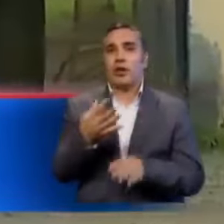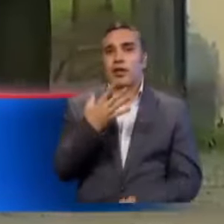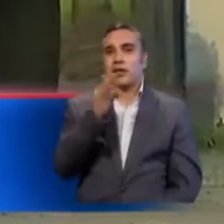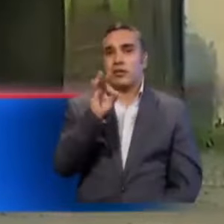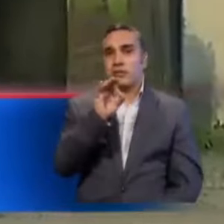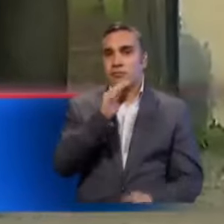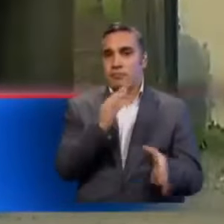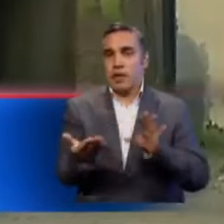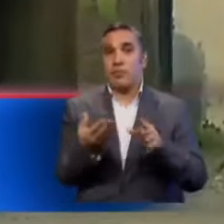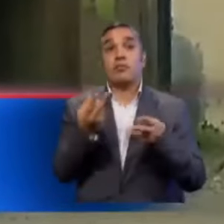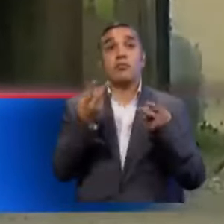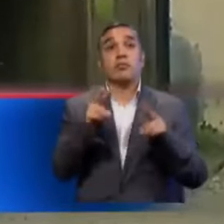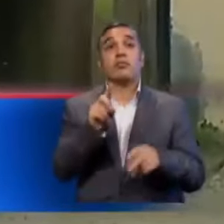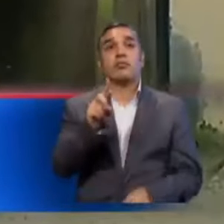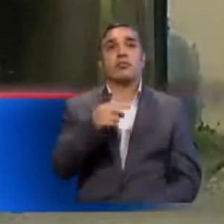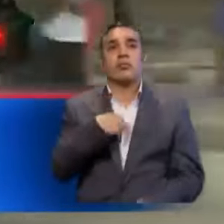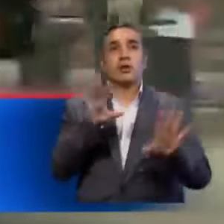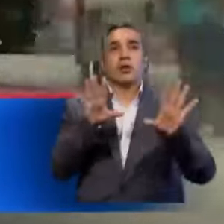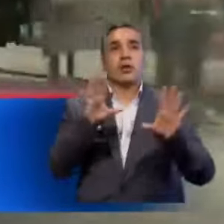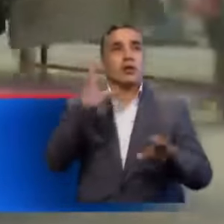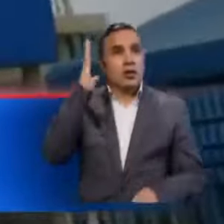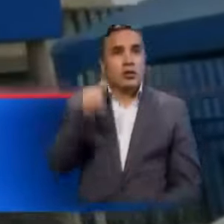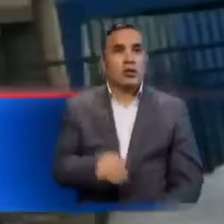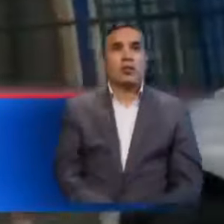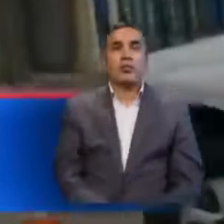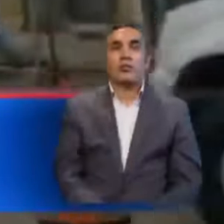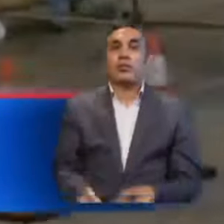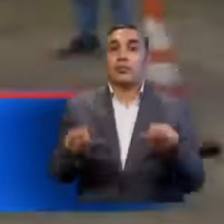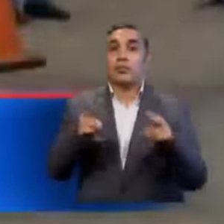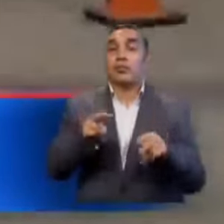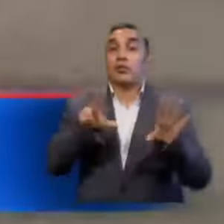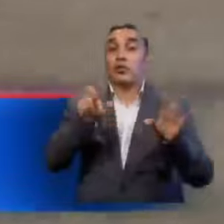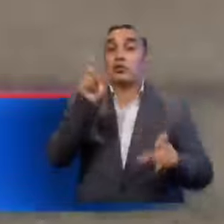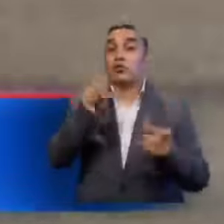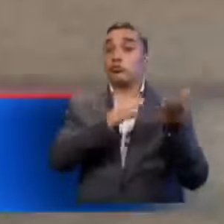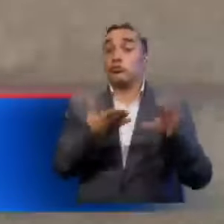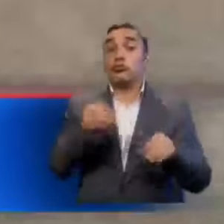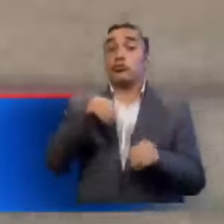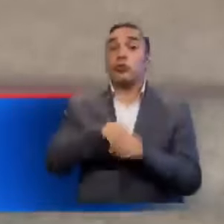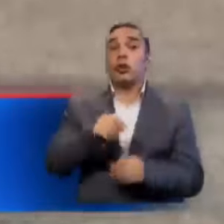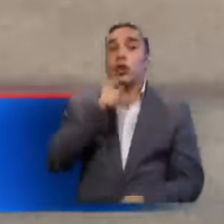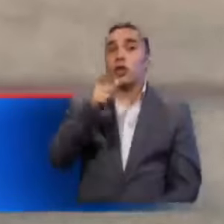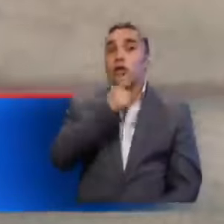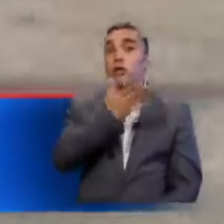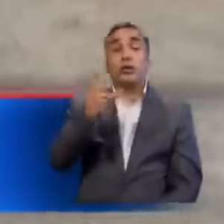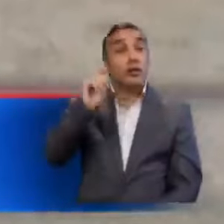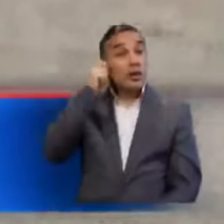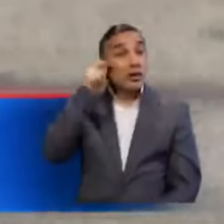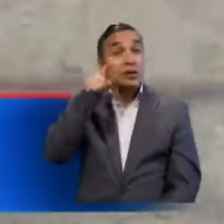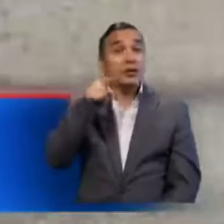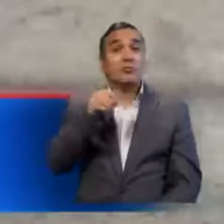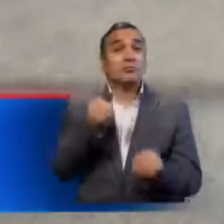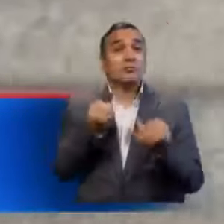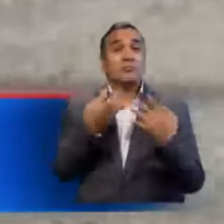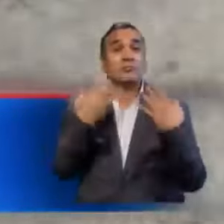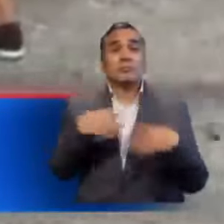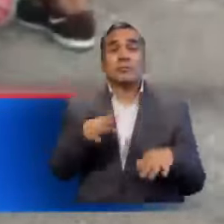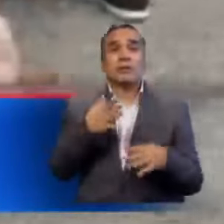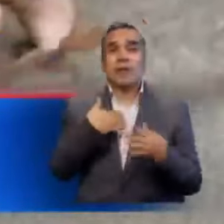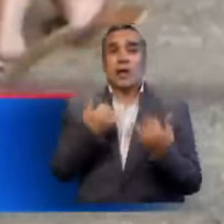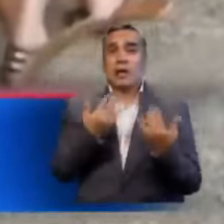hasta el momento, también 10 en Cuenca, mientras tanto que 8 fallecidos en Latacunga. Recordamos que son cifras que se